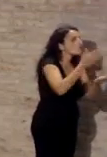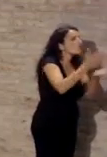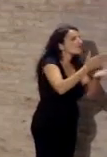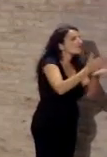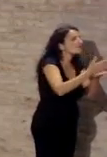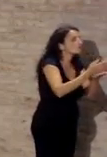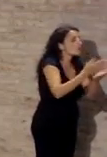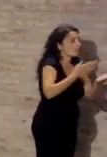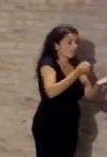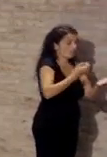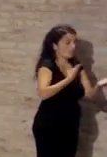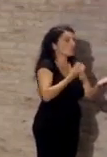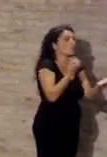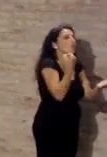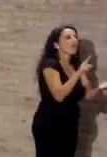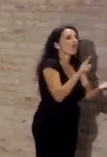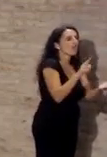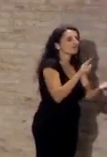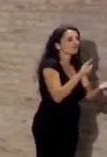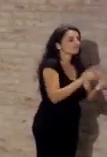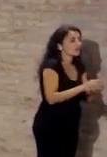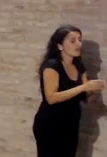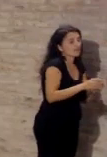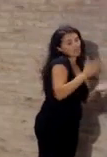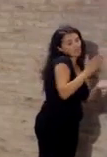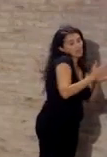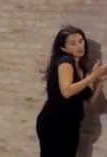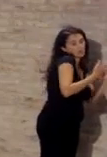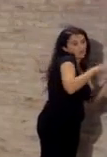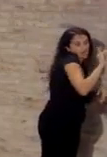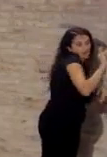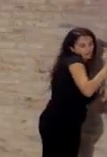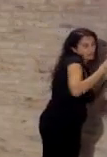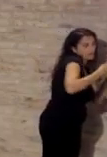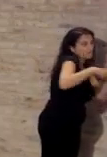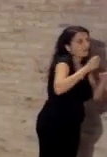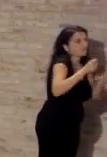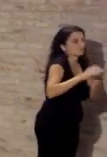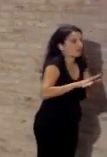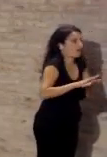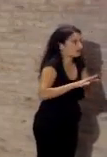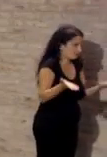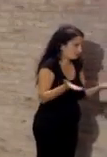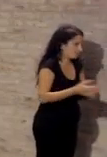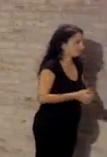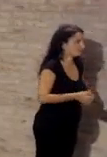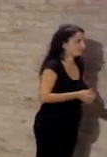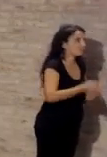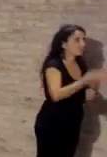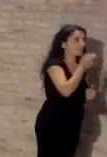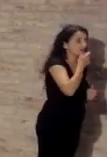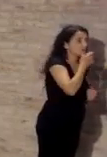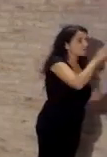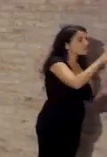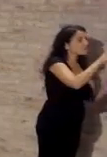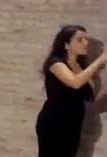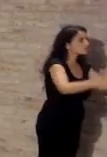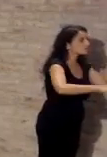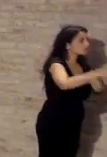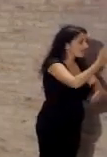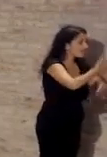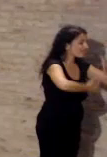desde los más simples a los más complejos derechos que para las personas con discapacidad son